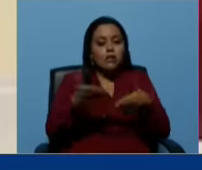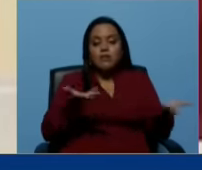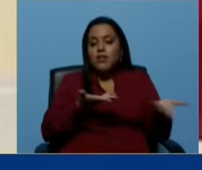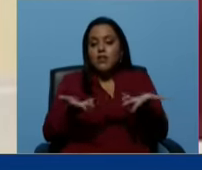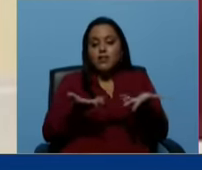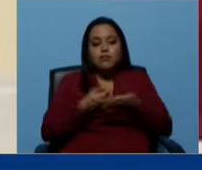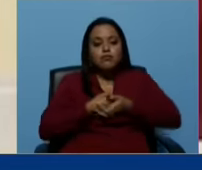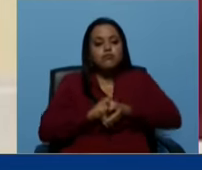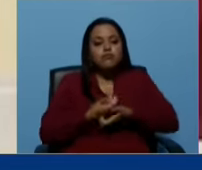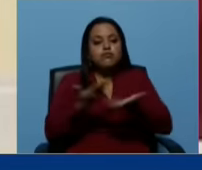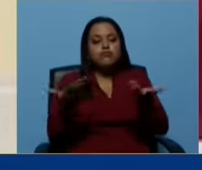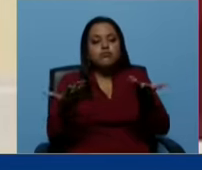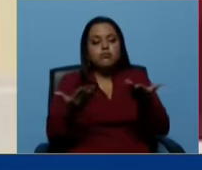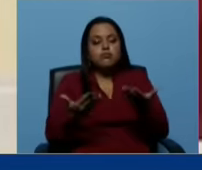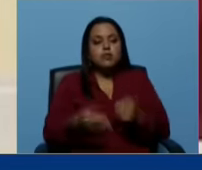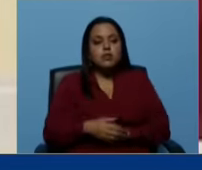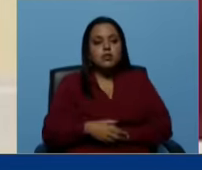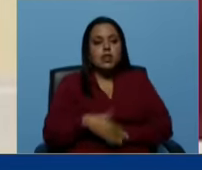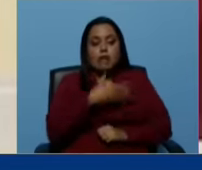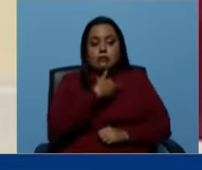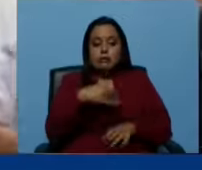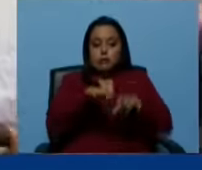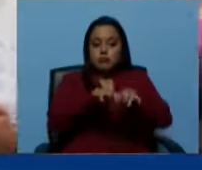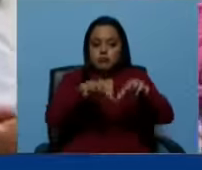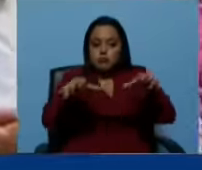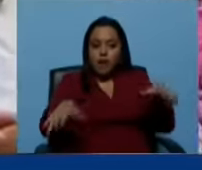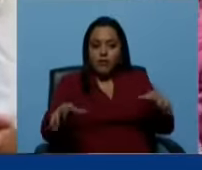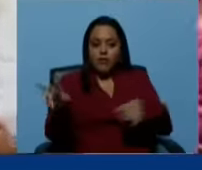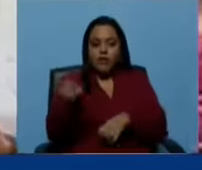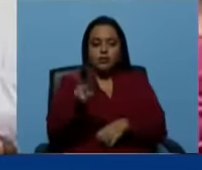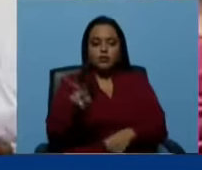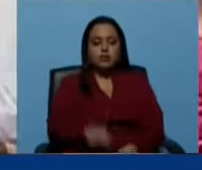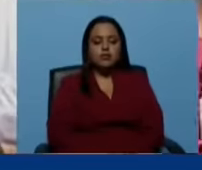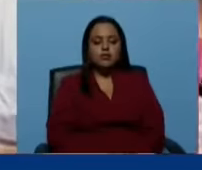fascismo. Quisieron dividir a Venezuela,